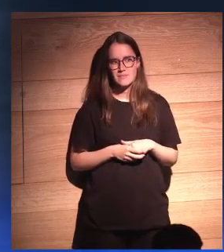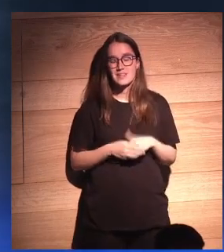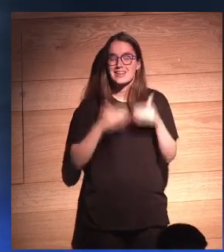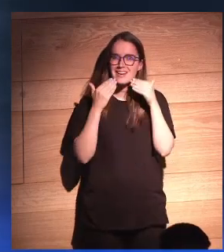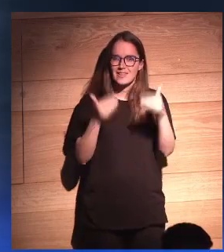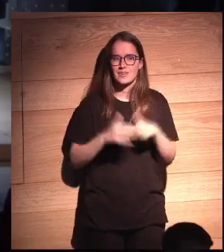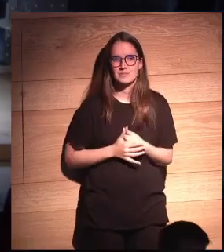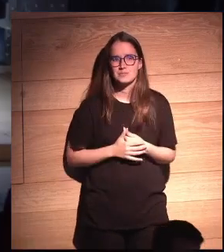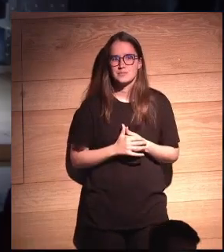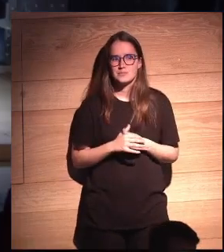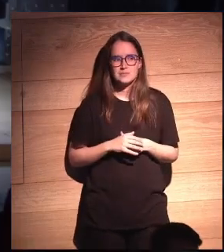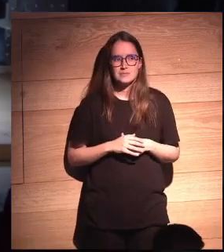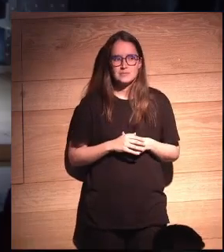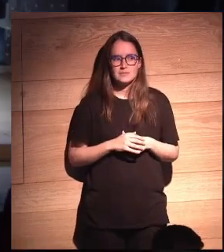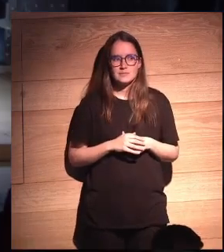Gracias.